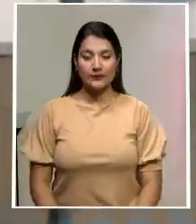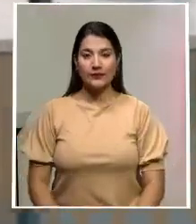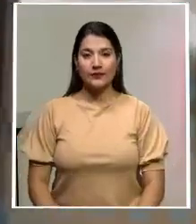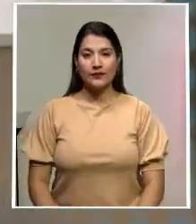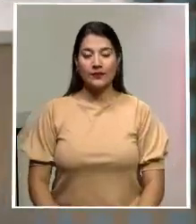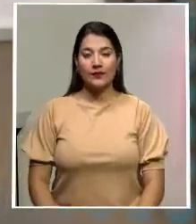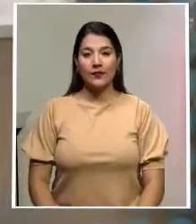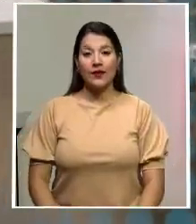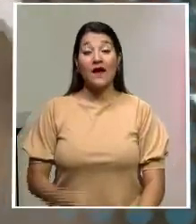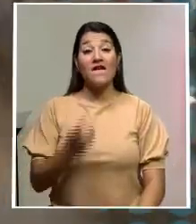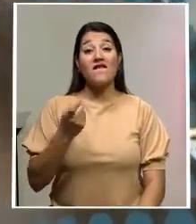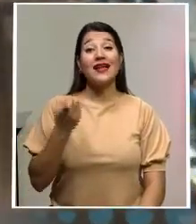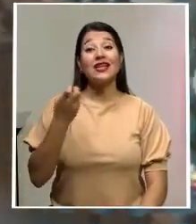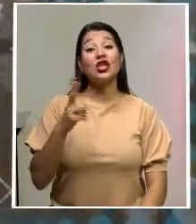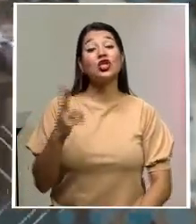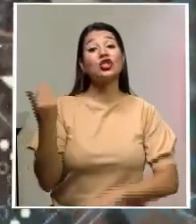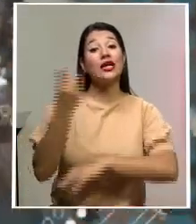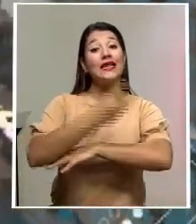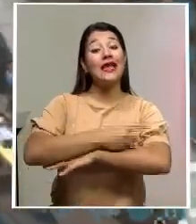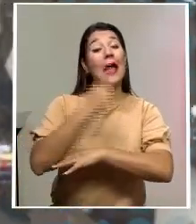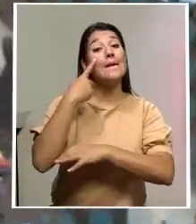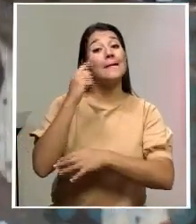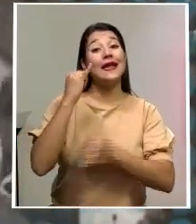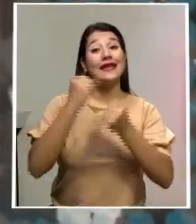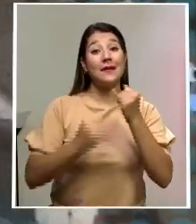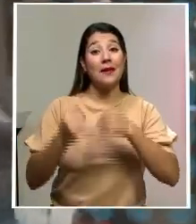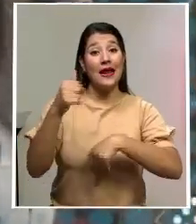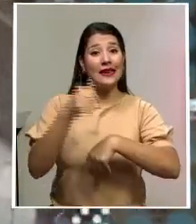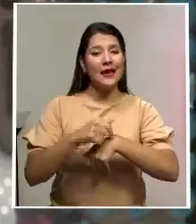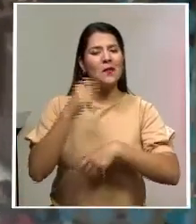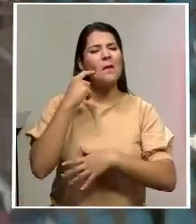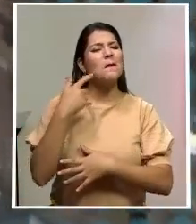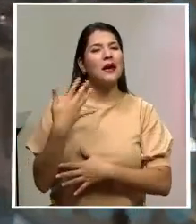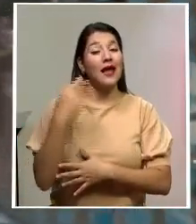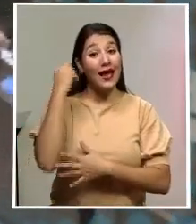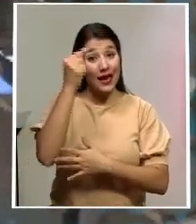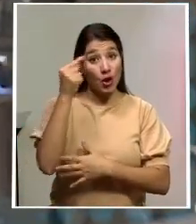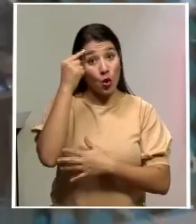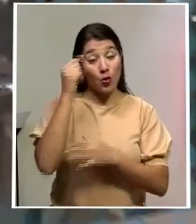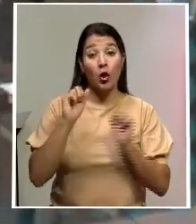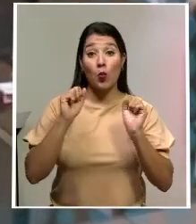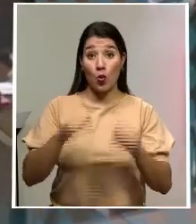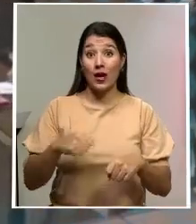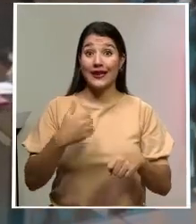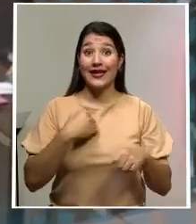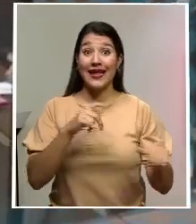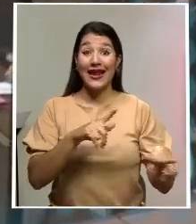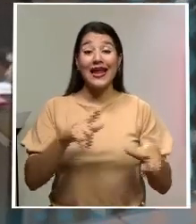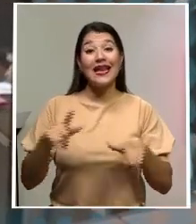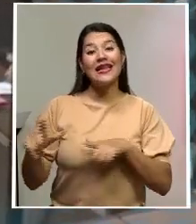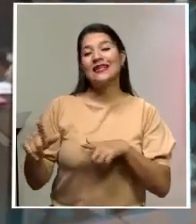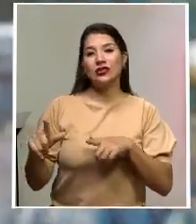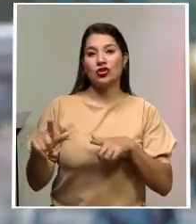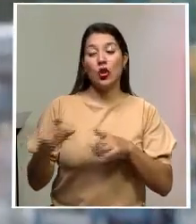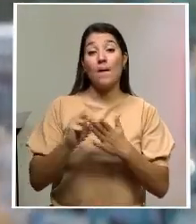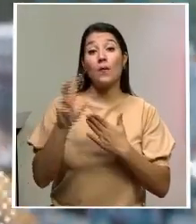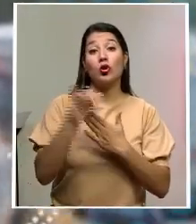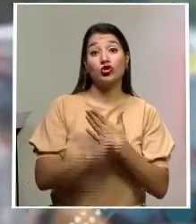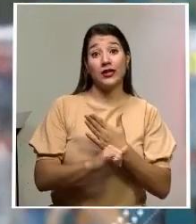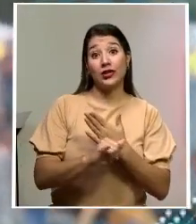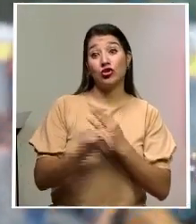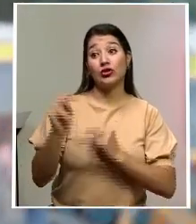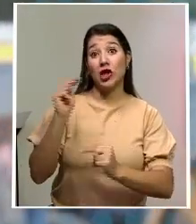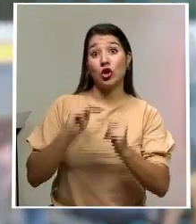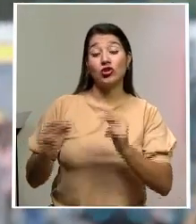A 12 días de que se cumpla el plazo en el que el gobierno esperaba tener listo el paquete de proyectos que se negociaron para el crédito con el